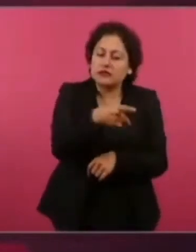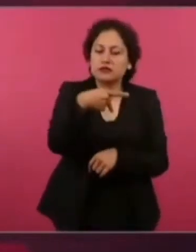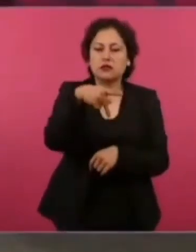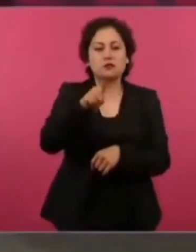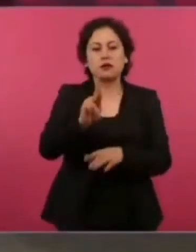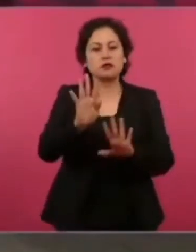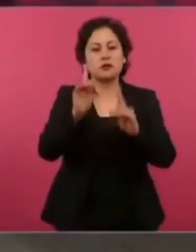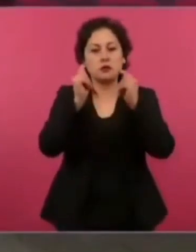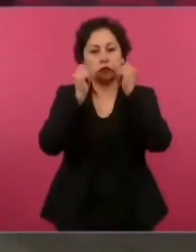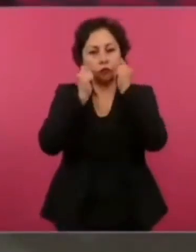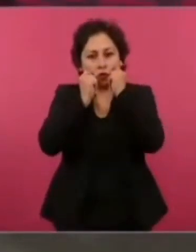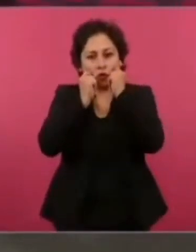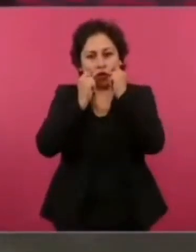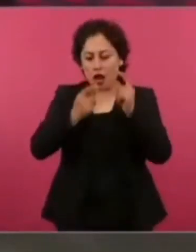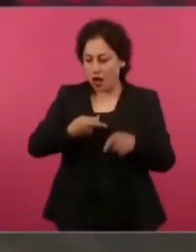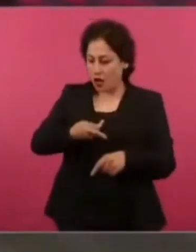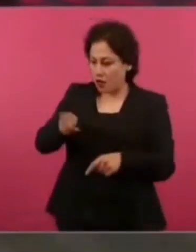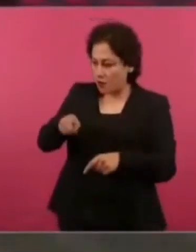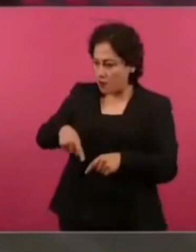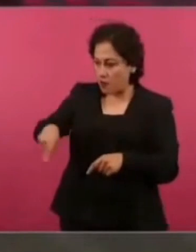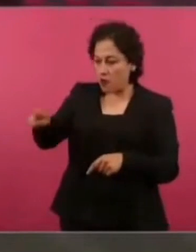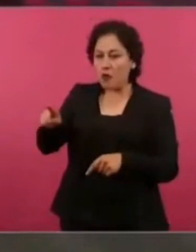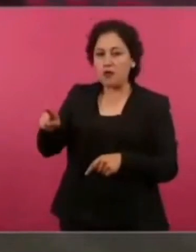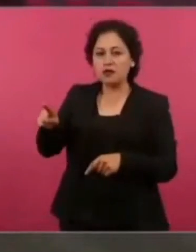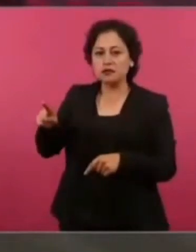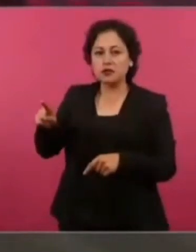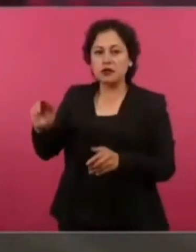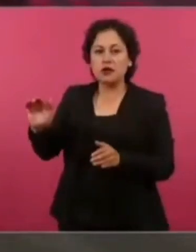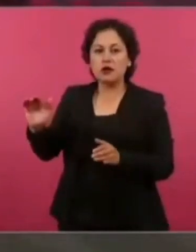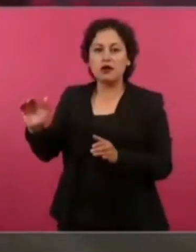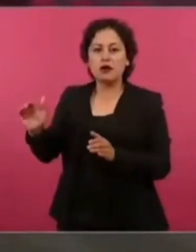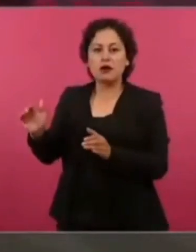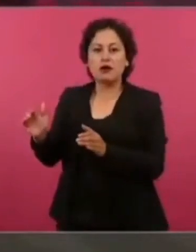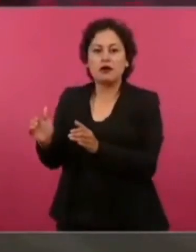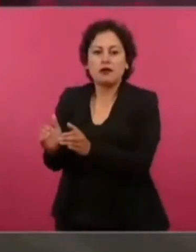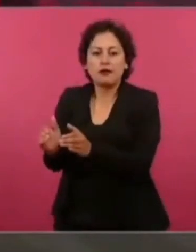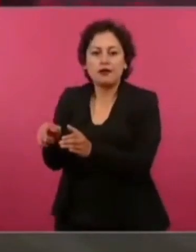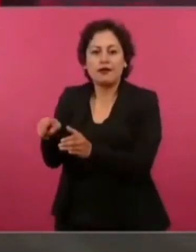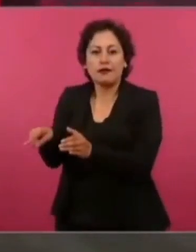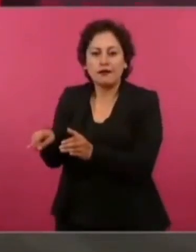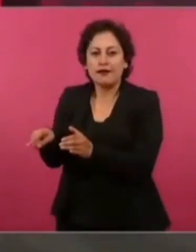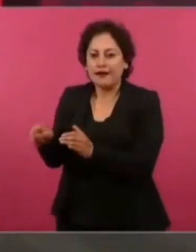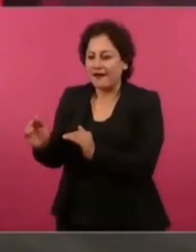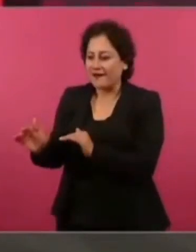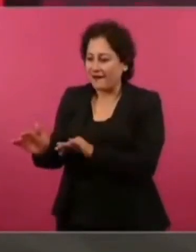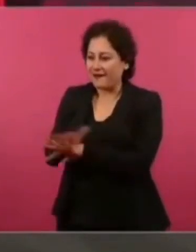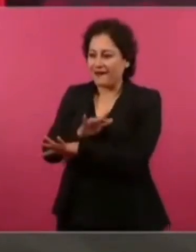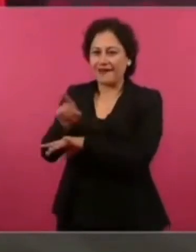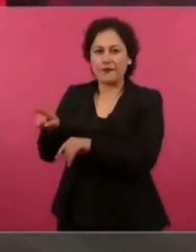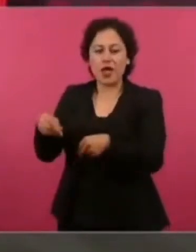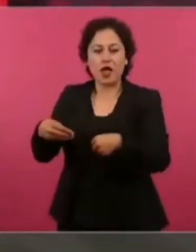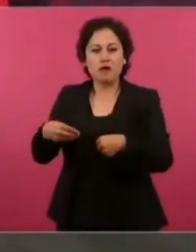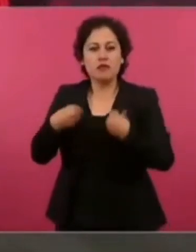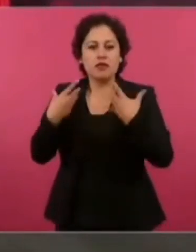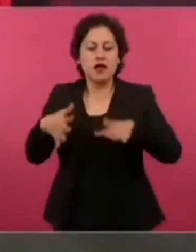que llevamos y se redujo considerablemente la